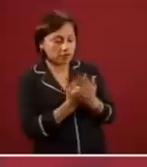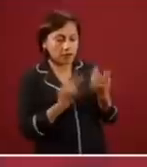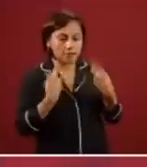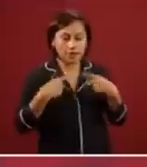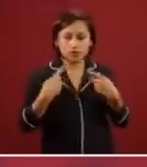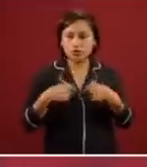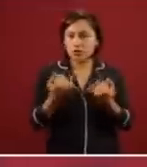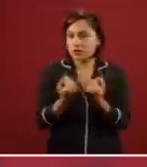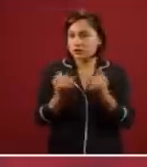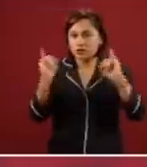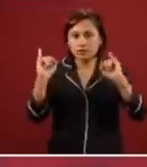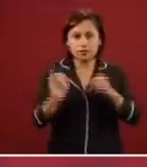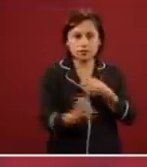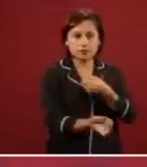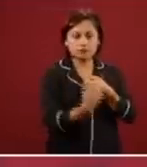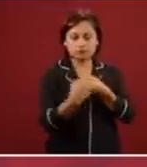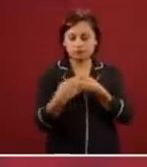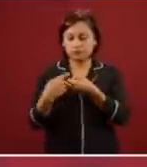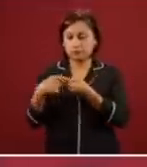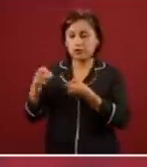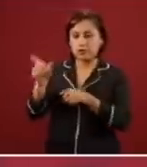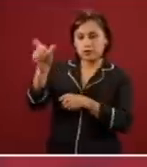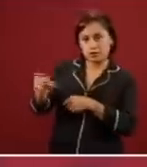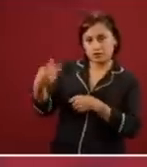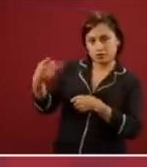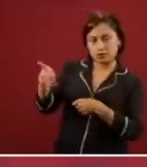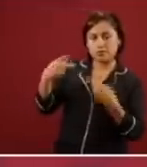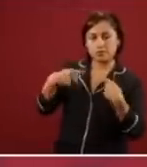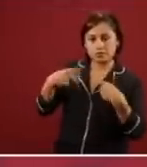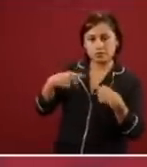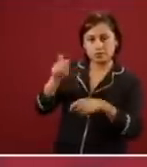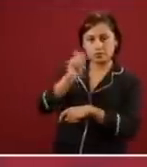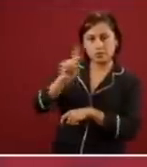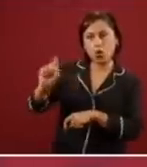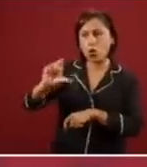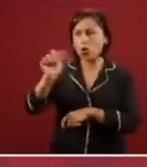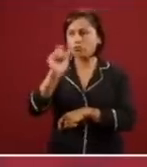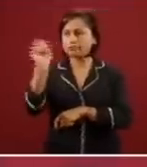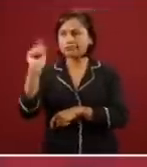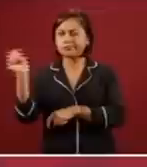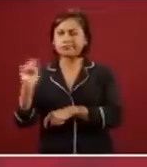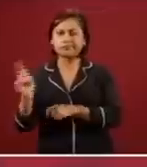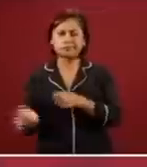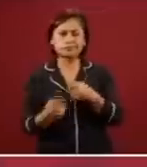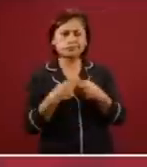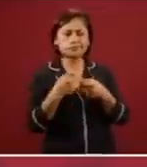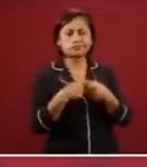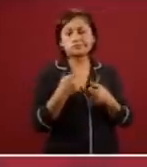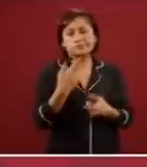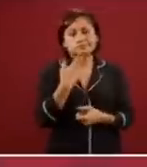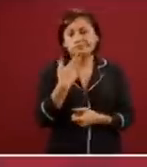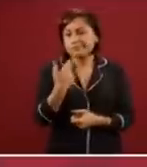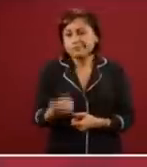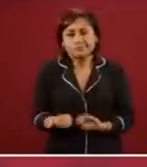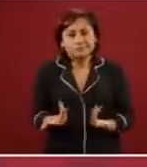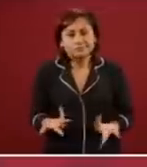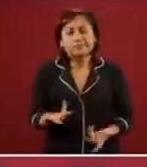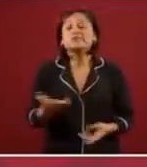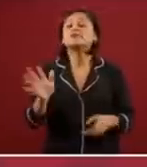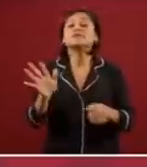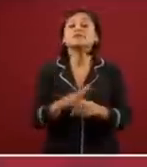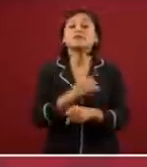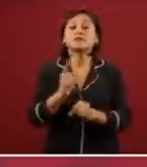solamente periodistas, pues no era una modalidad útil, entre otras cosas porque, para decir dos o